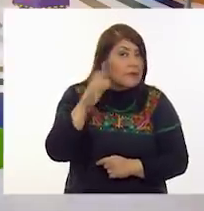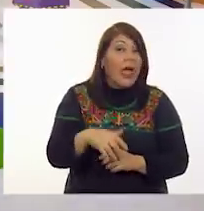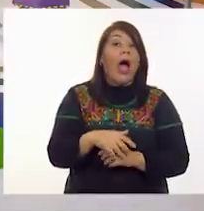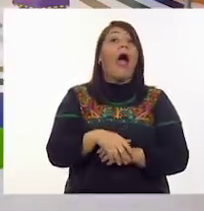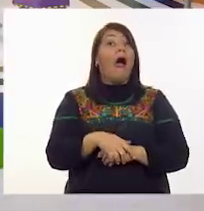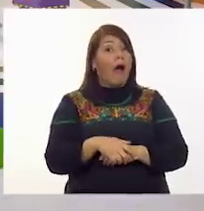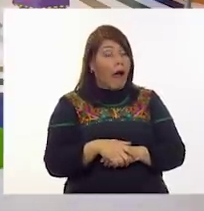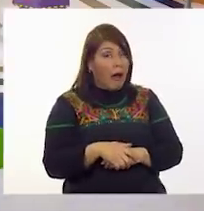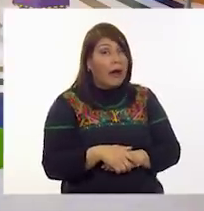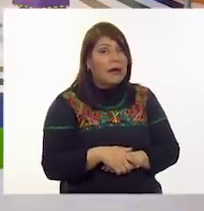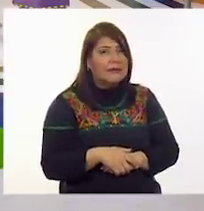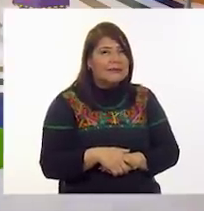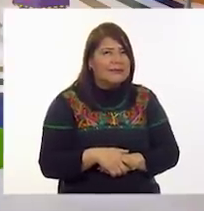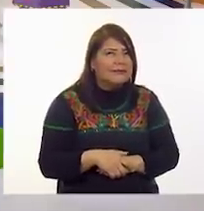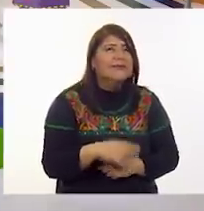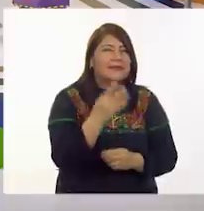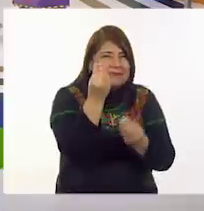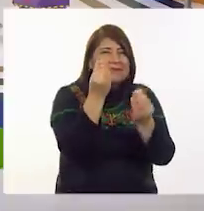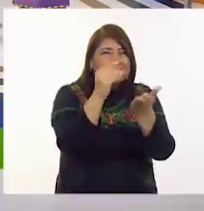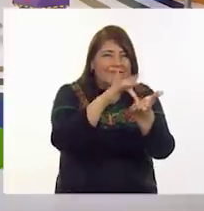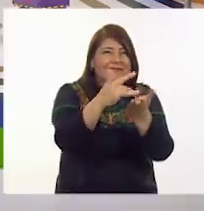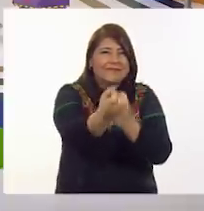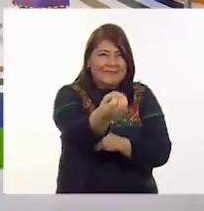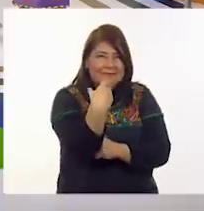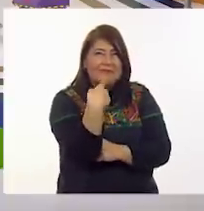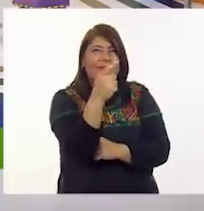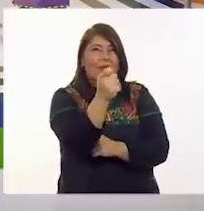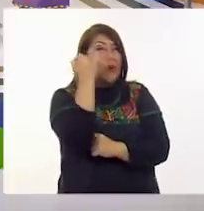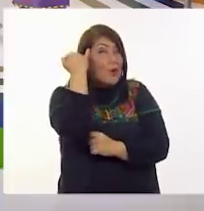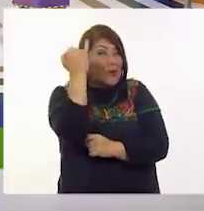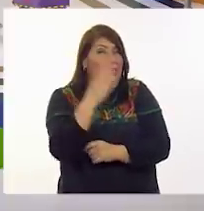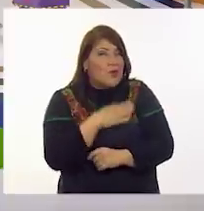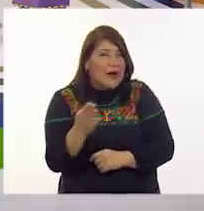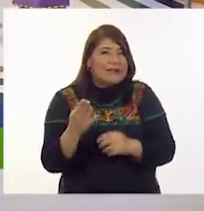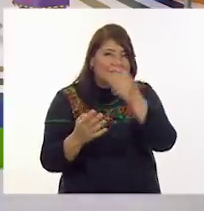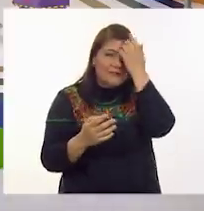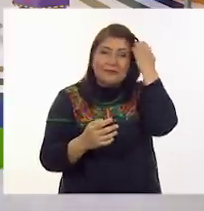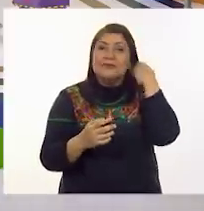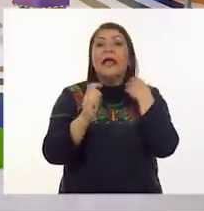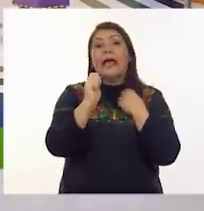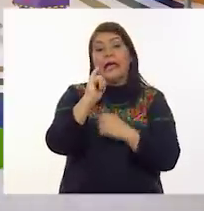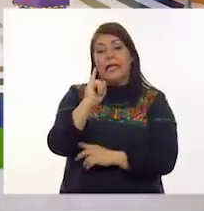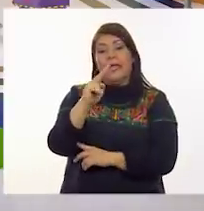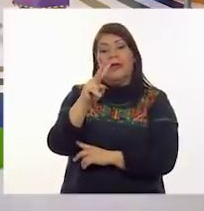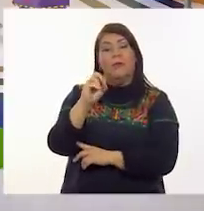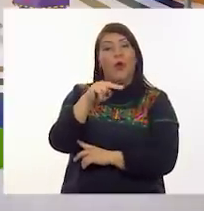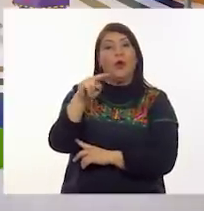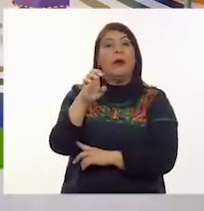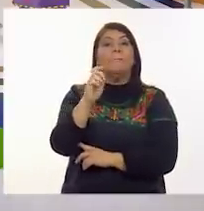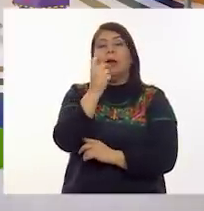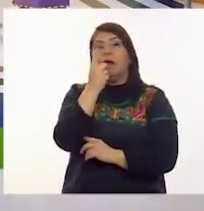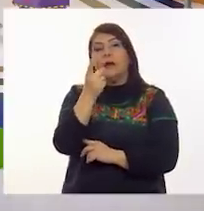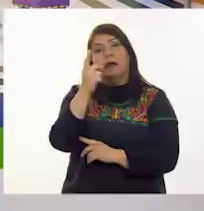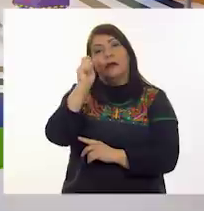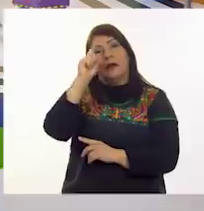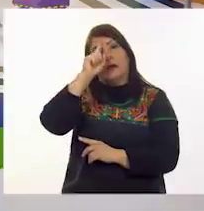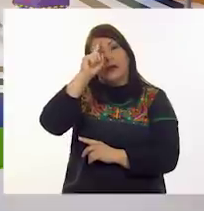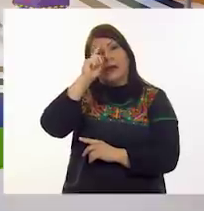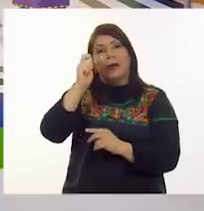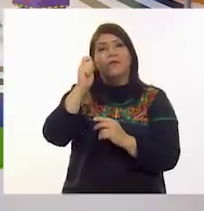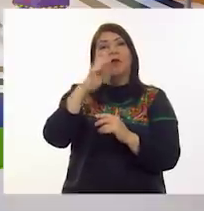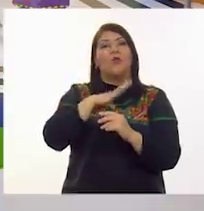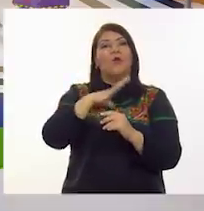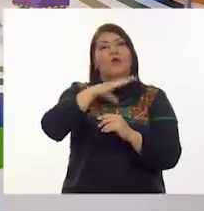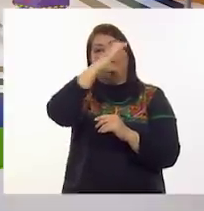¡Ah! Muchas gracias, esa es una excelente idea. Ivonne me sugiere que con la foto de Mambo haga un